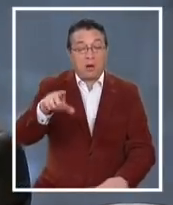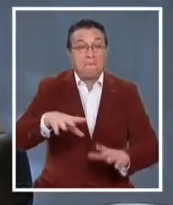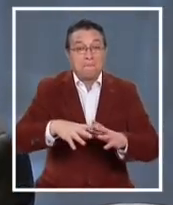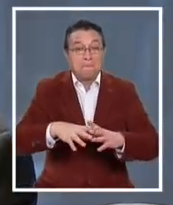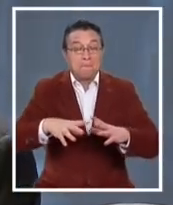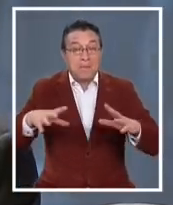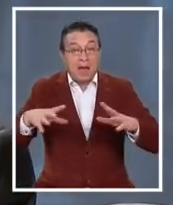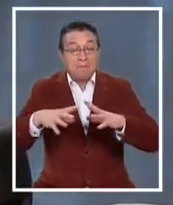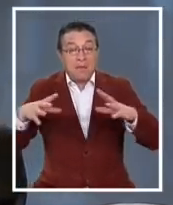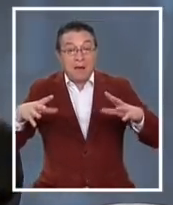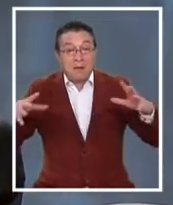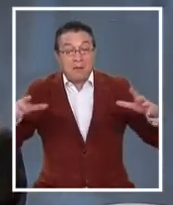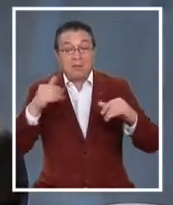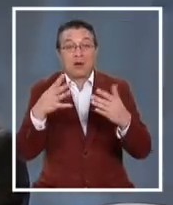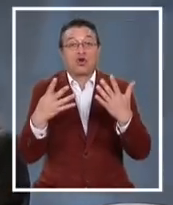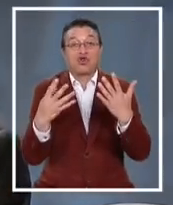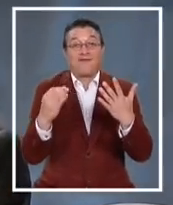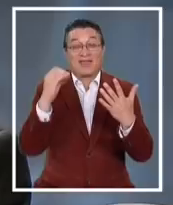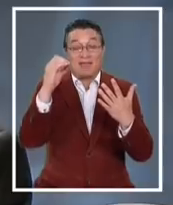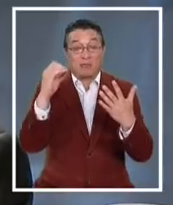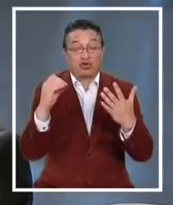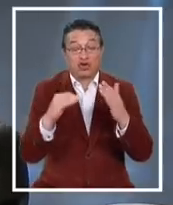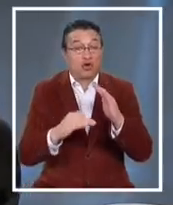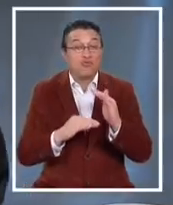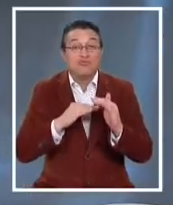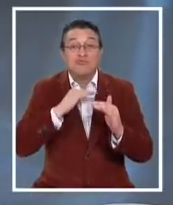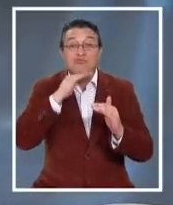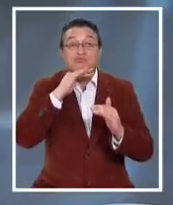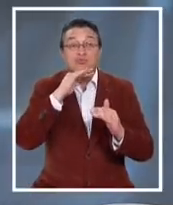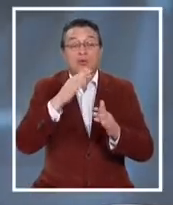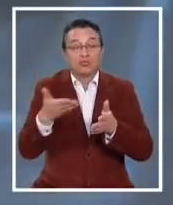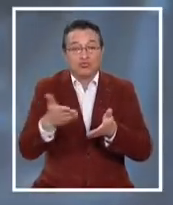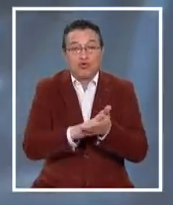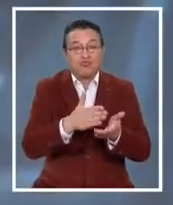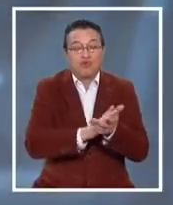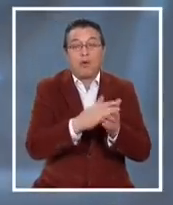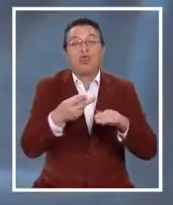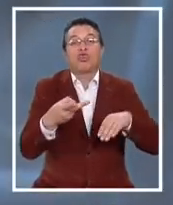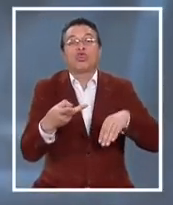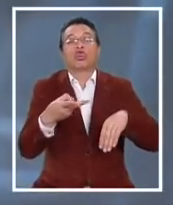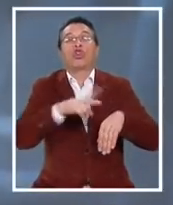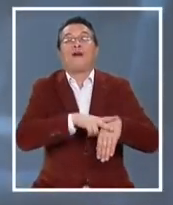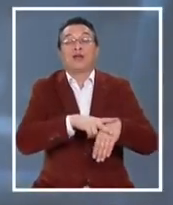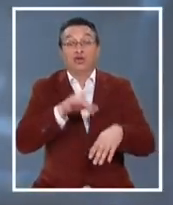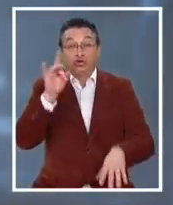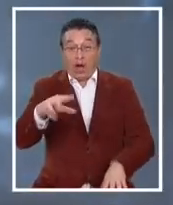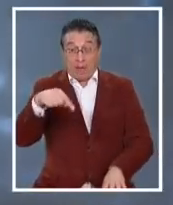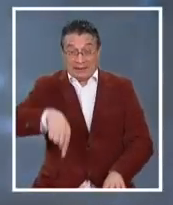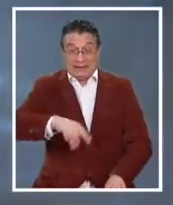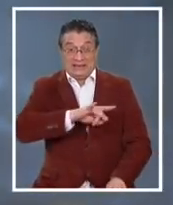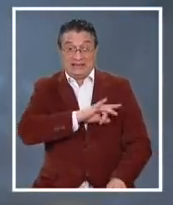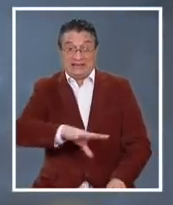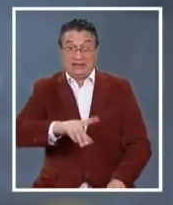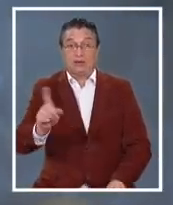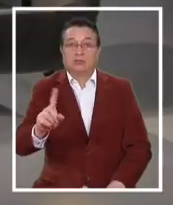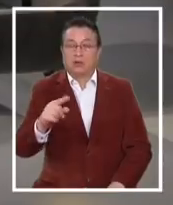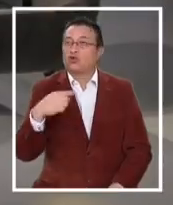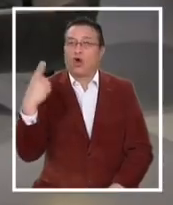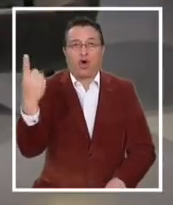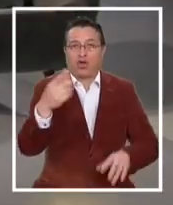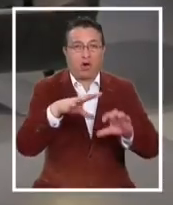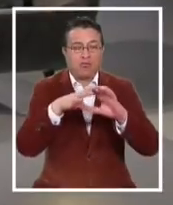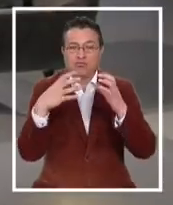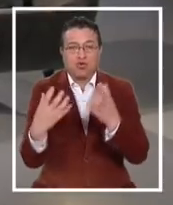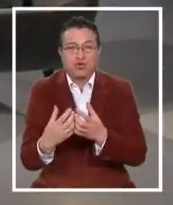carga asistencial, sobre todo sobre un 90% de saturación, la mortalidad se duplica. No en Chile solamente, en todas partes. Entonces